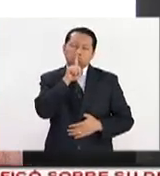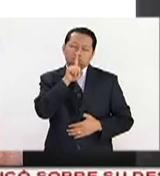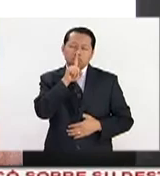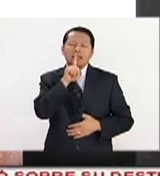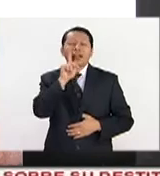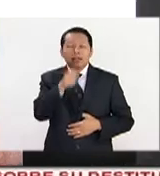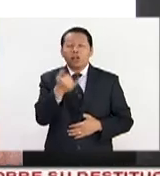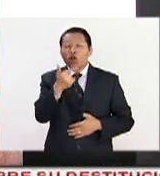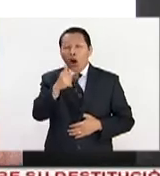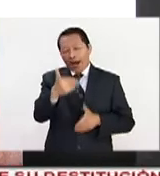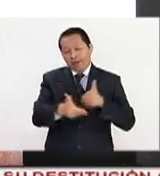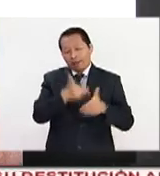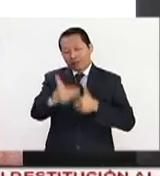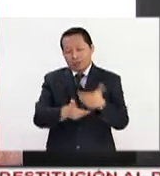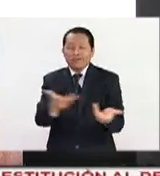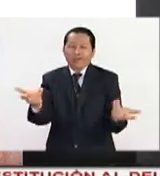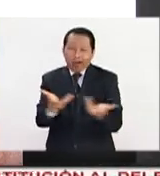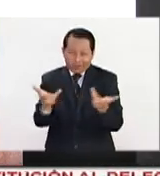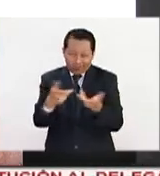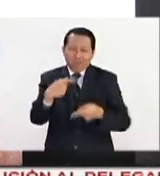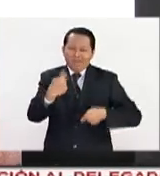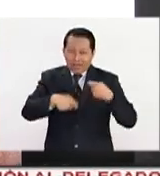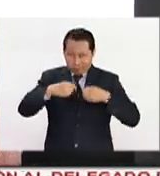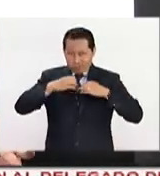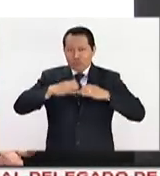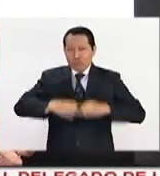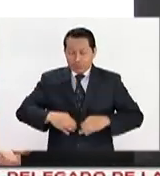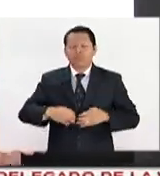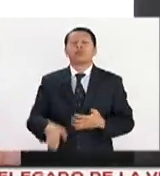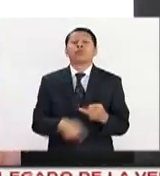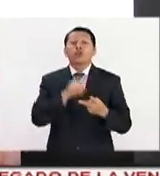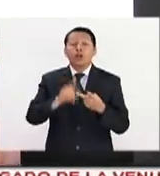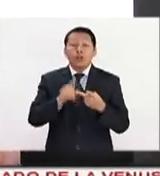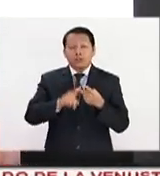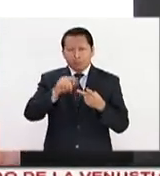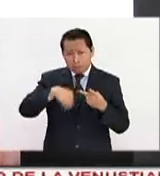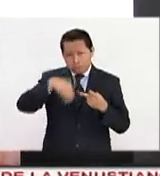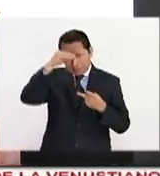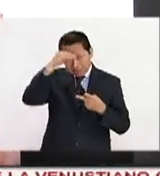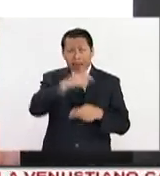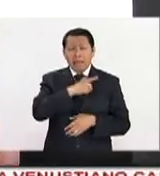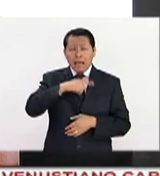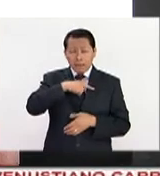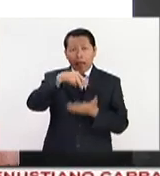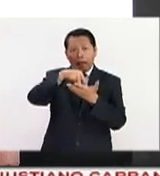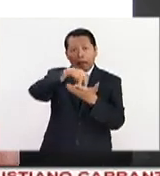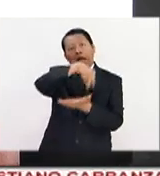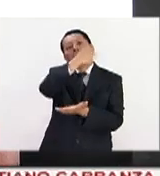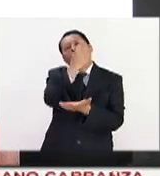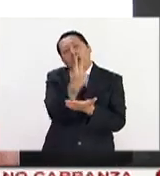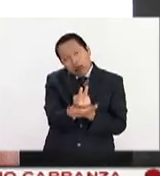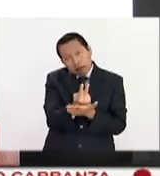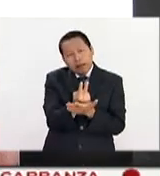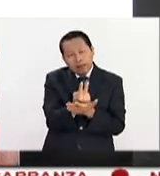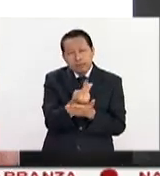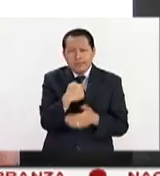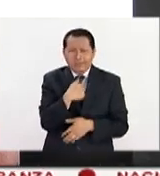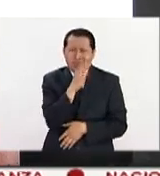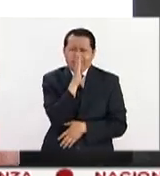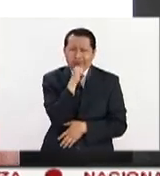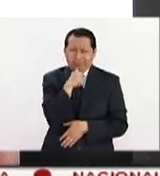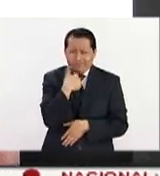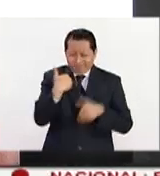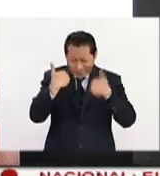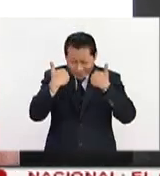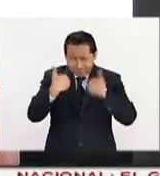no es ponerse como origami, ni pararse de manos ni de cabeza, porque quizás haya alguien ahí que dice, oye, yo no puedo por mi condición